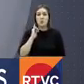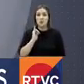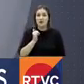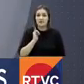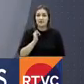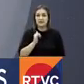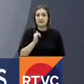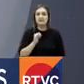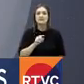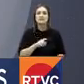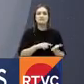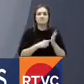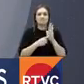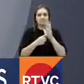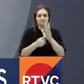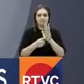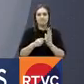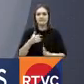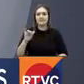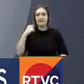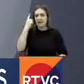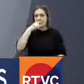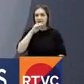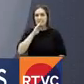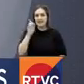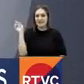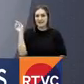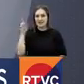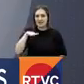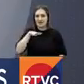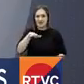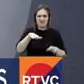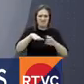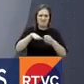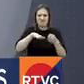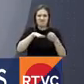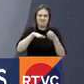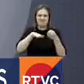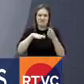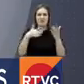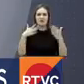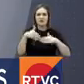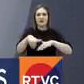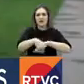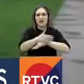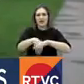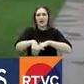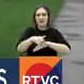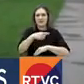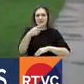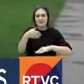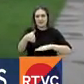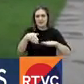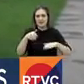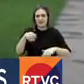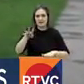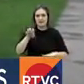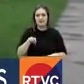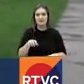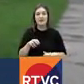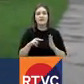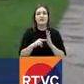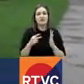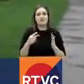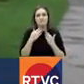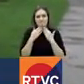las identidades de los delincuentes que atracaron al conductor del vehículo en la calle 100 con carrera 19. Gracias a la tecnología y